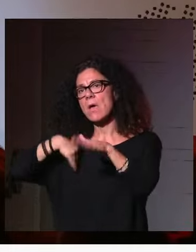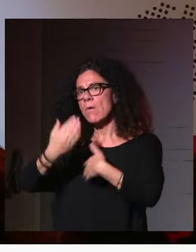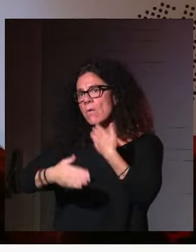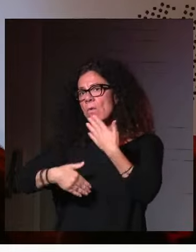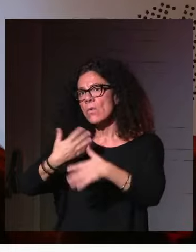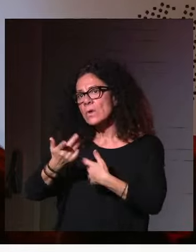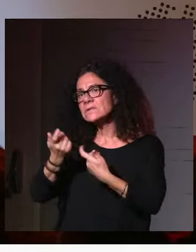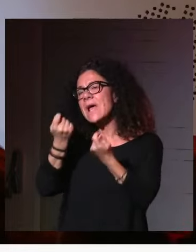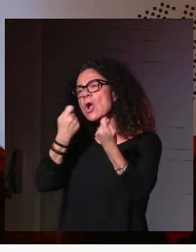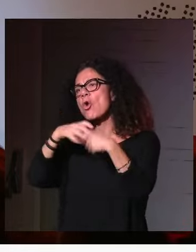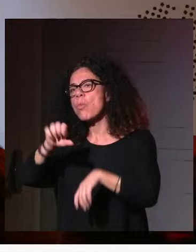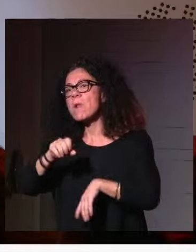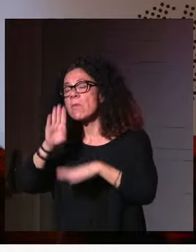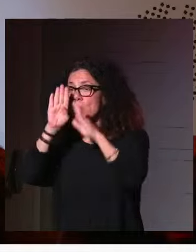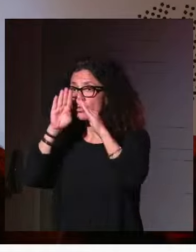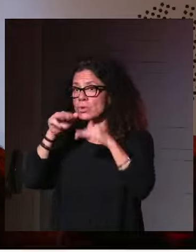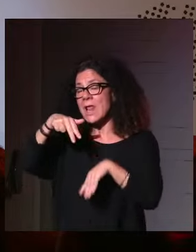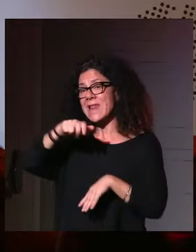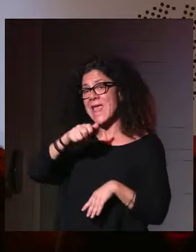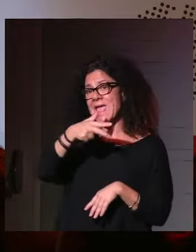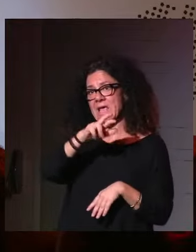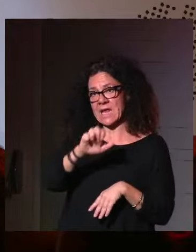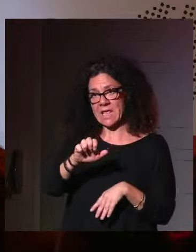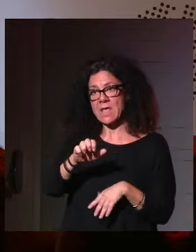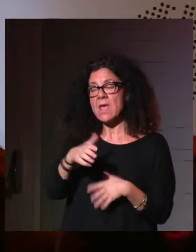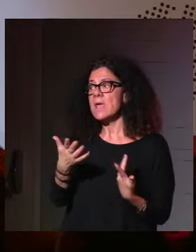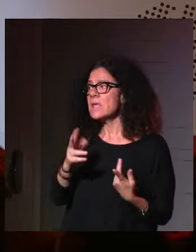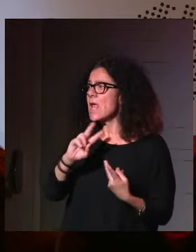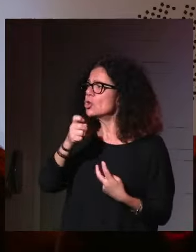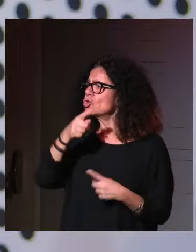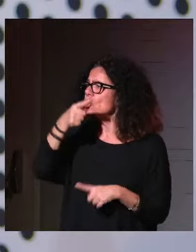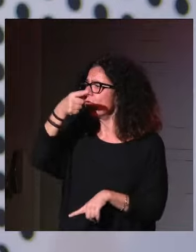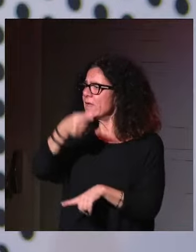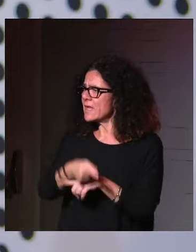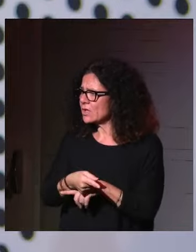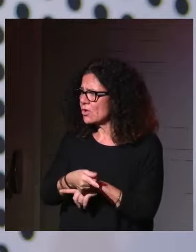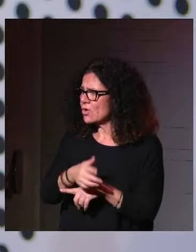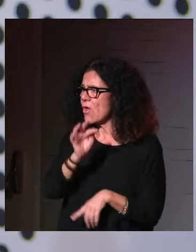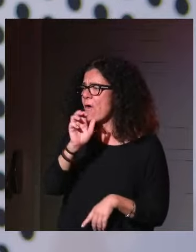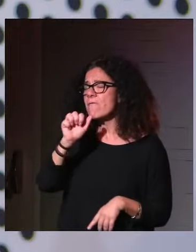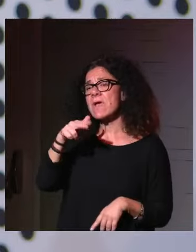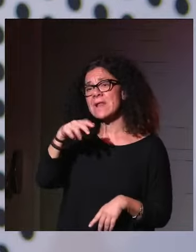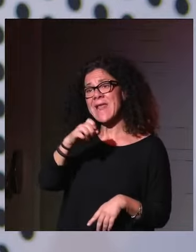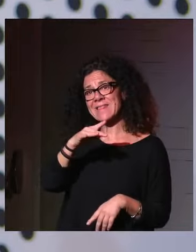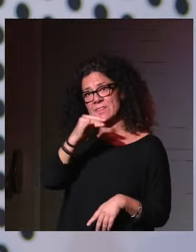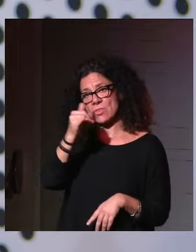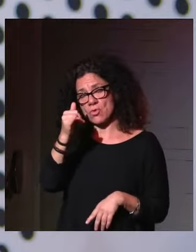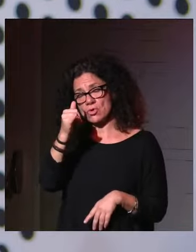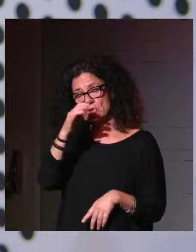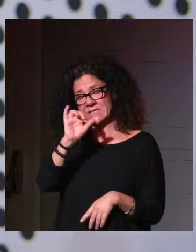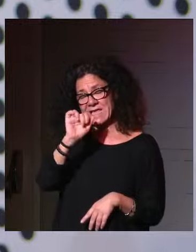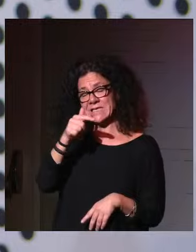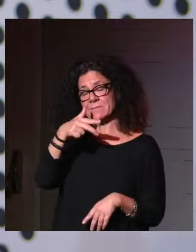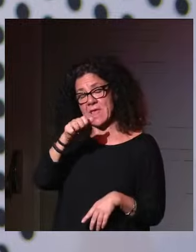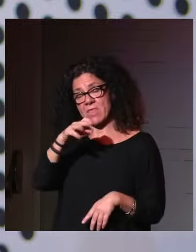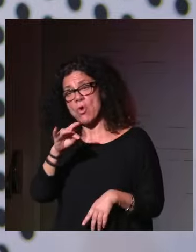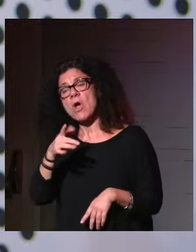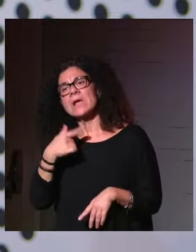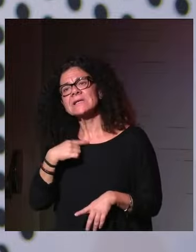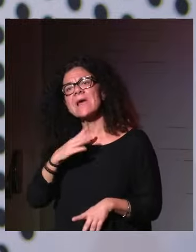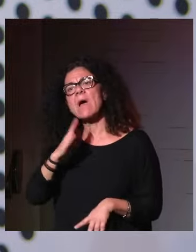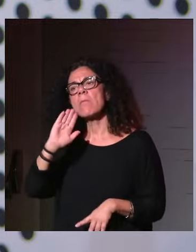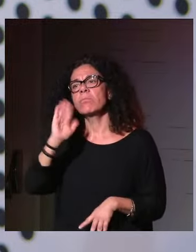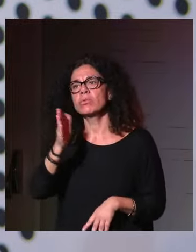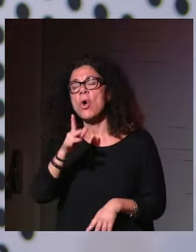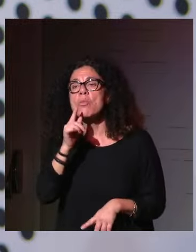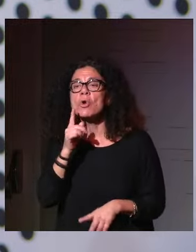comprada por Javier negre y el otro director es Fernando cerimedo que está imputado en la causa por